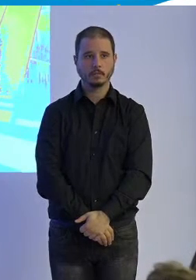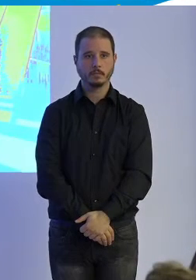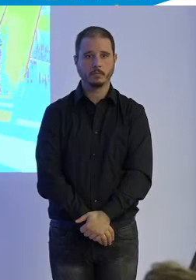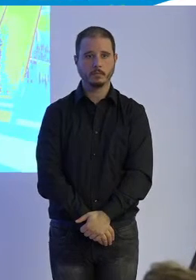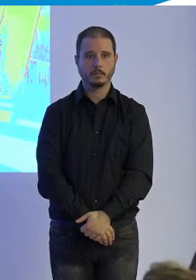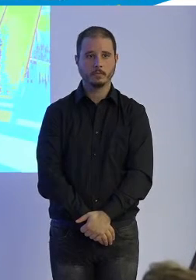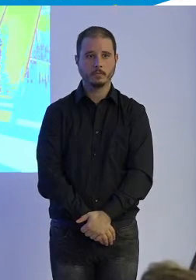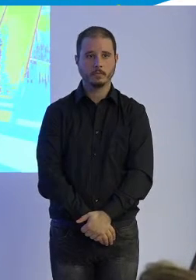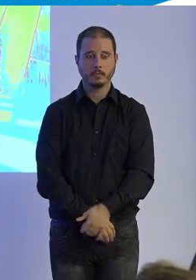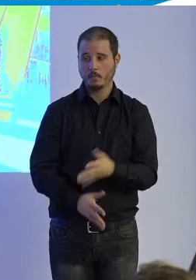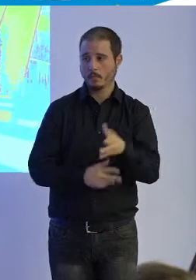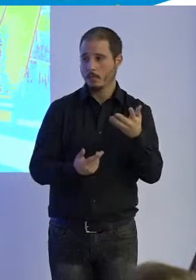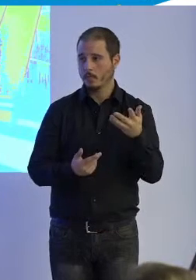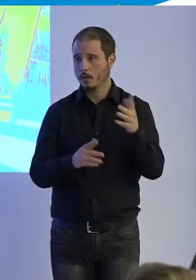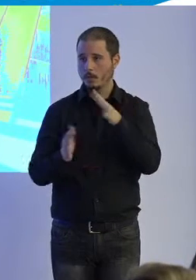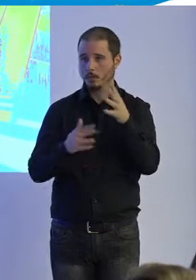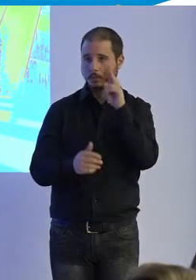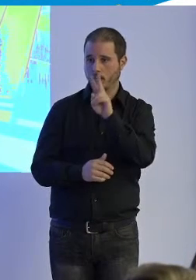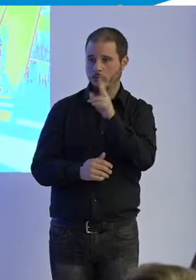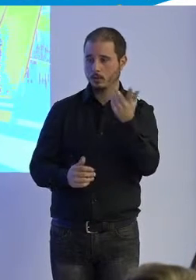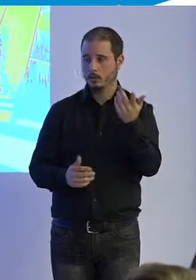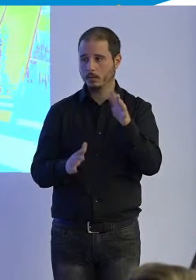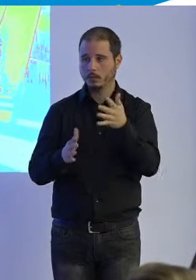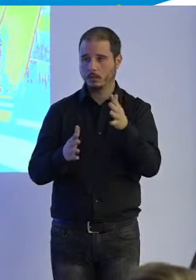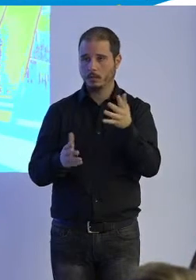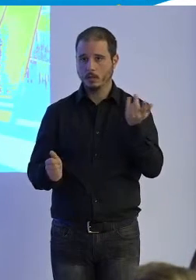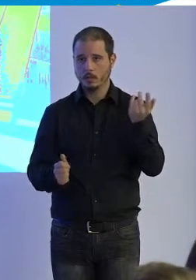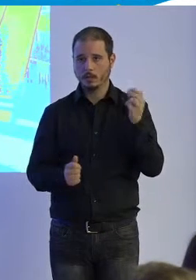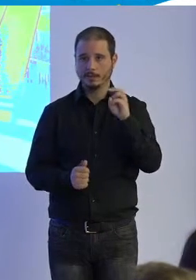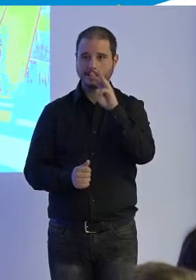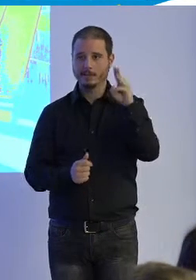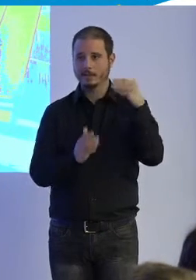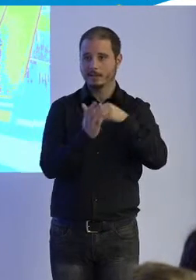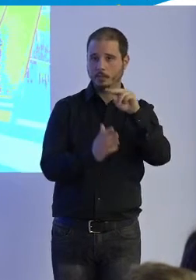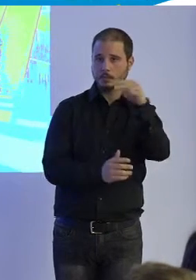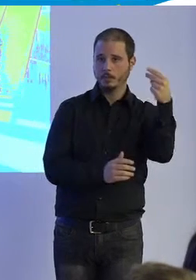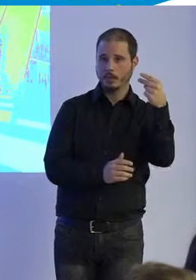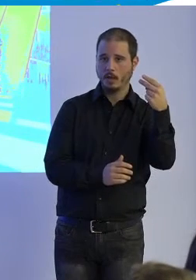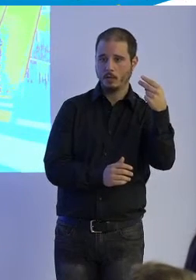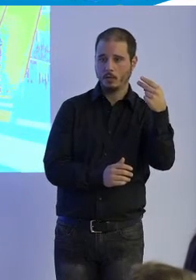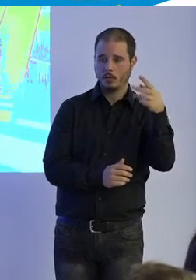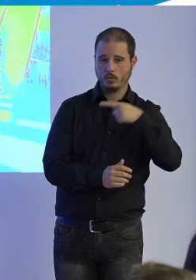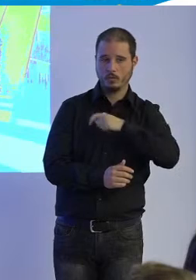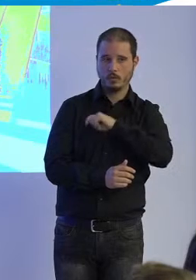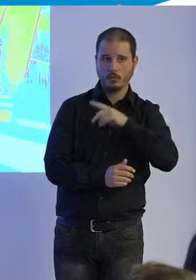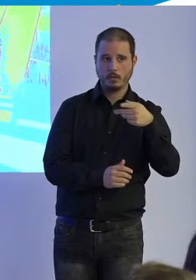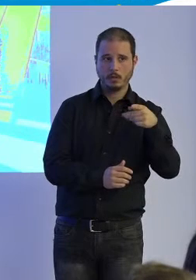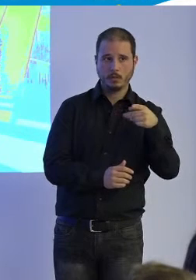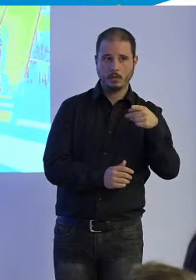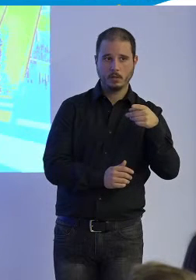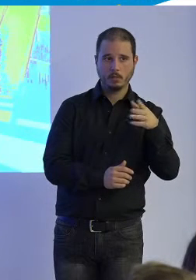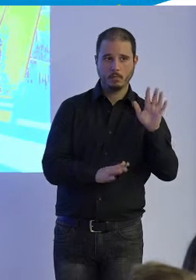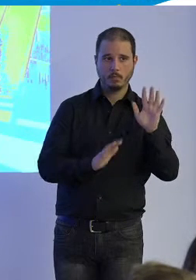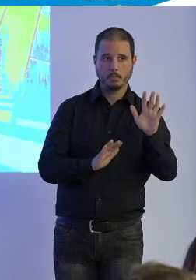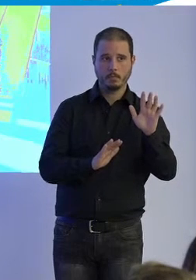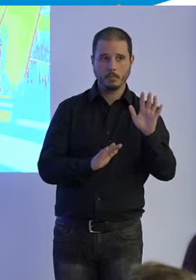Para que tengáis un poco una referencia de precio, unas HoloLens están en unos 3.000 euros, más o menos, todavía no se pueden comprar en España, pero